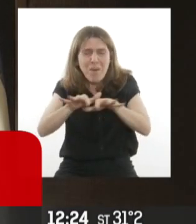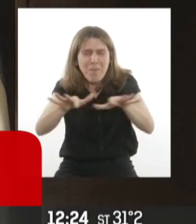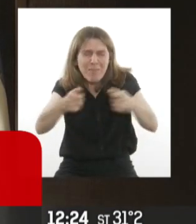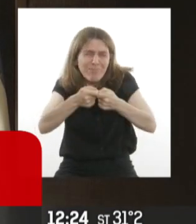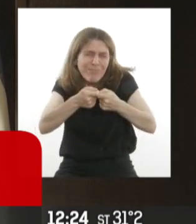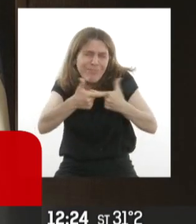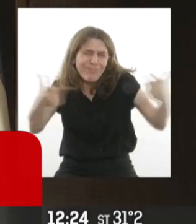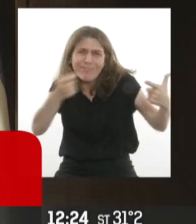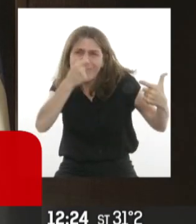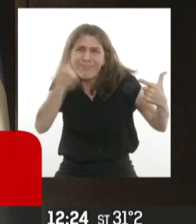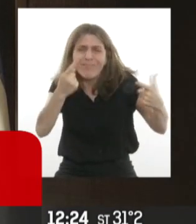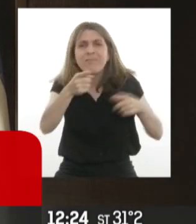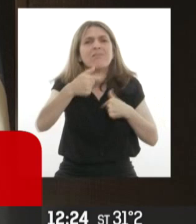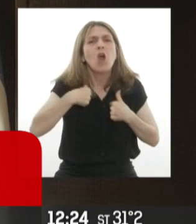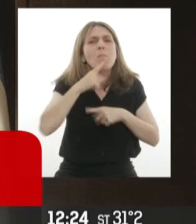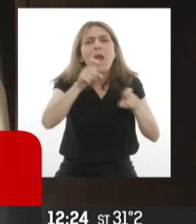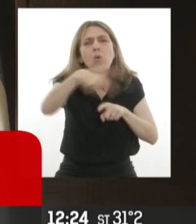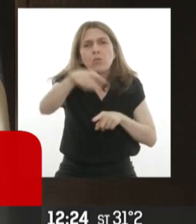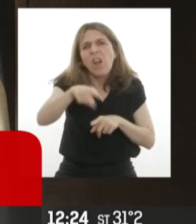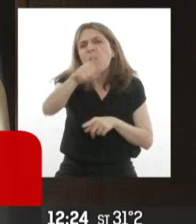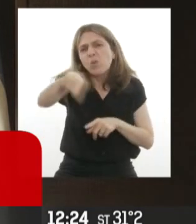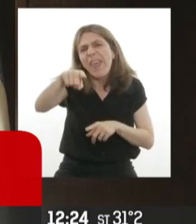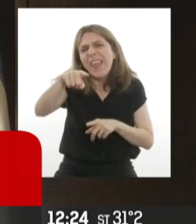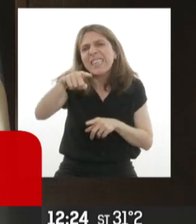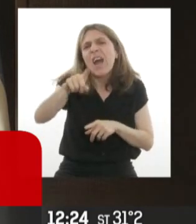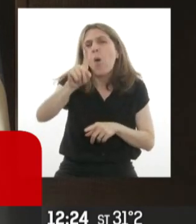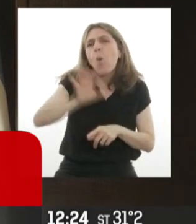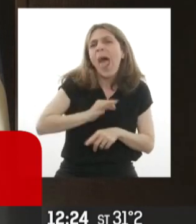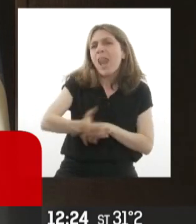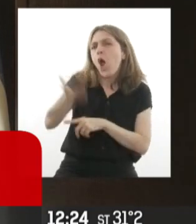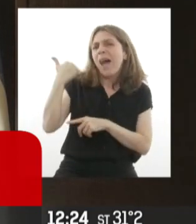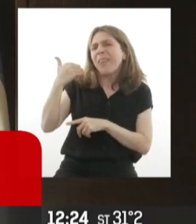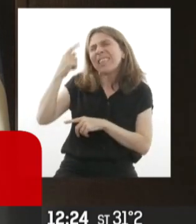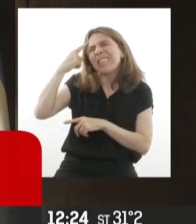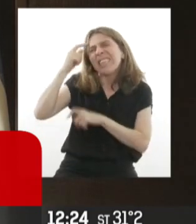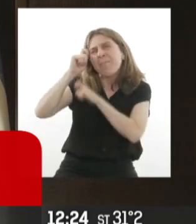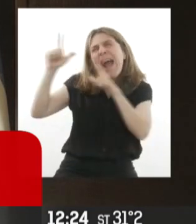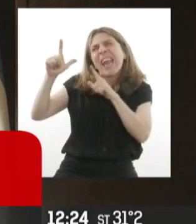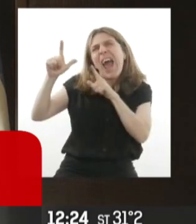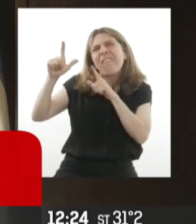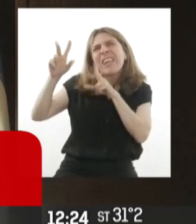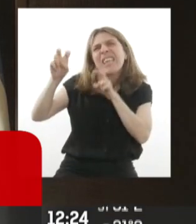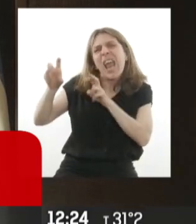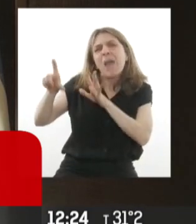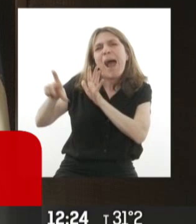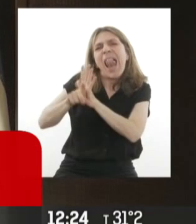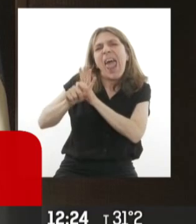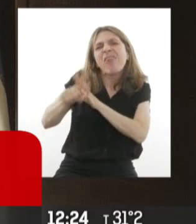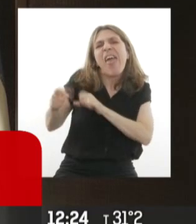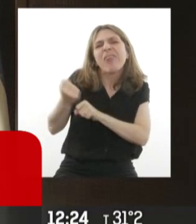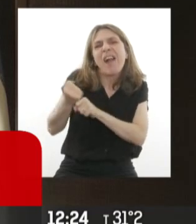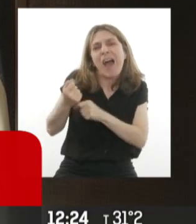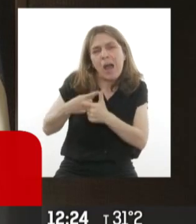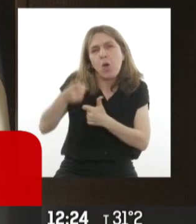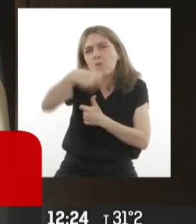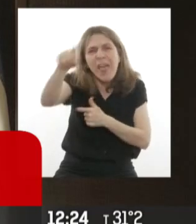Yo les pregunto a ustedes, hace un año atrás, ¿alguno de ustedes pensaba en el teletrabajo? ¿Pensaba en la posibilidad